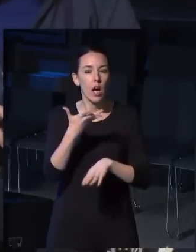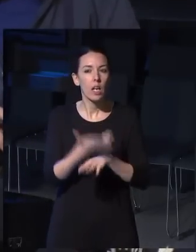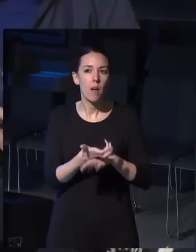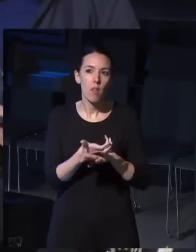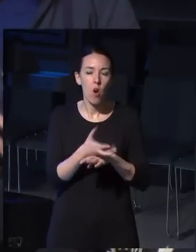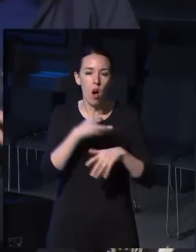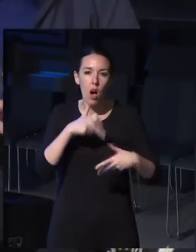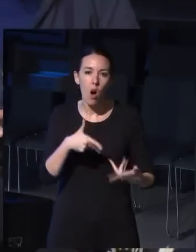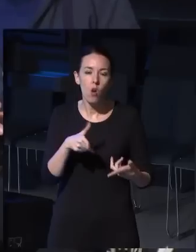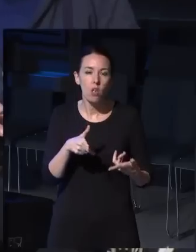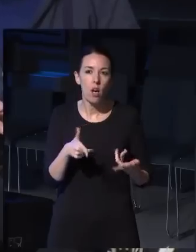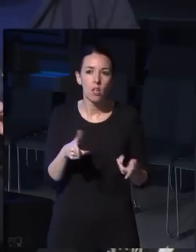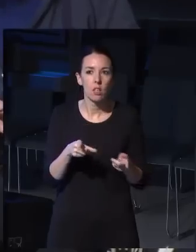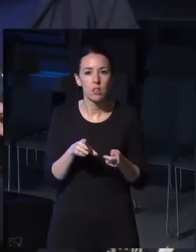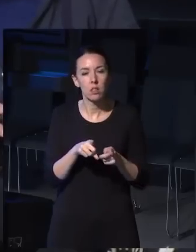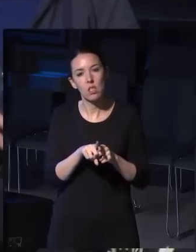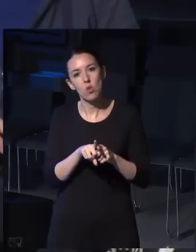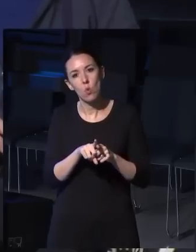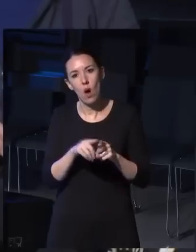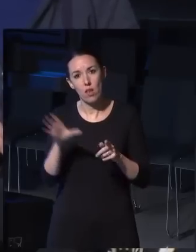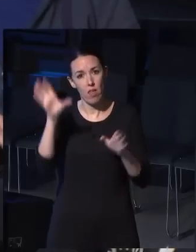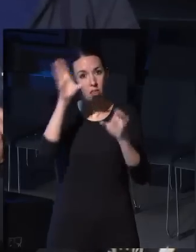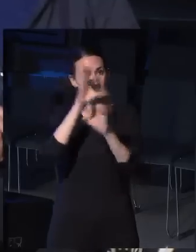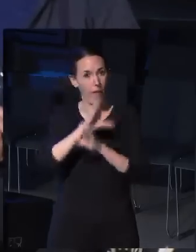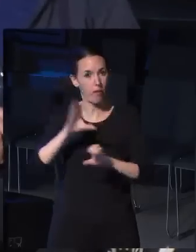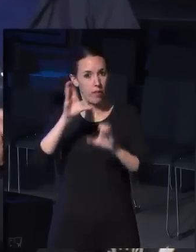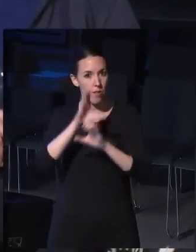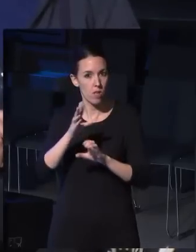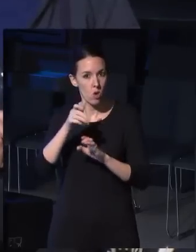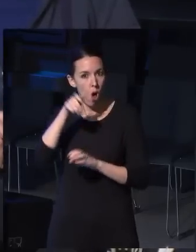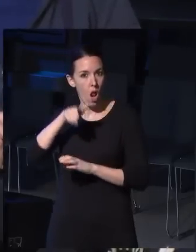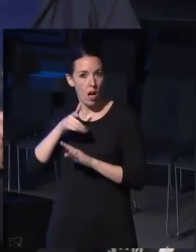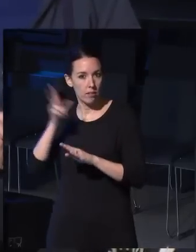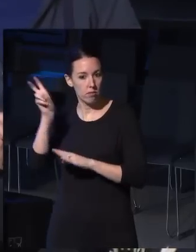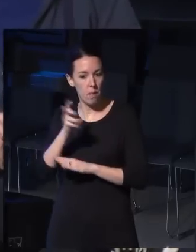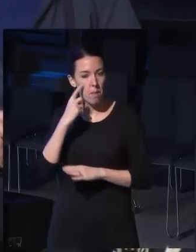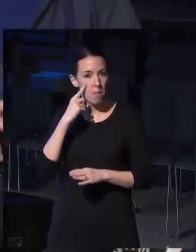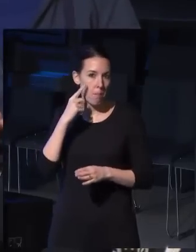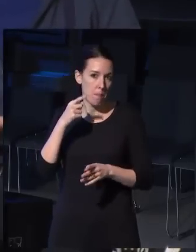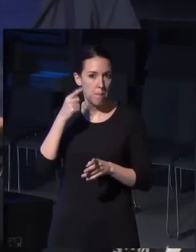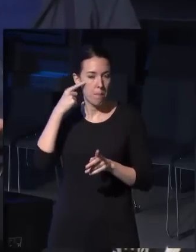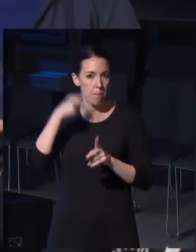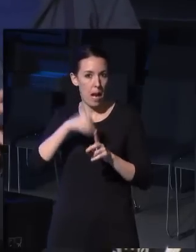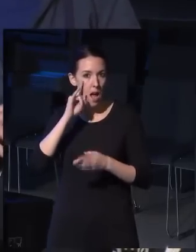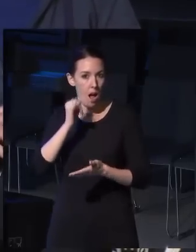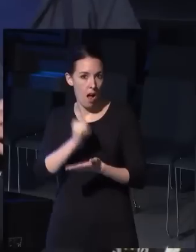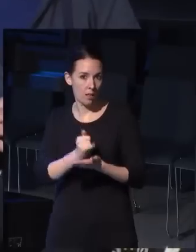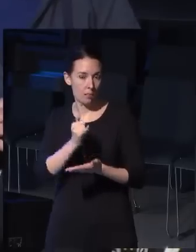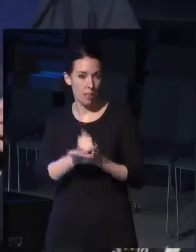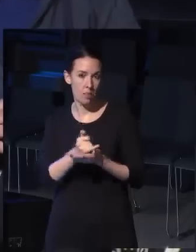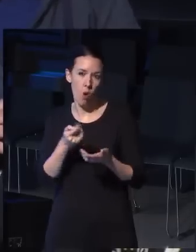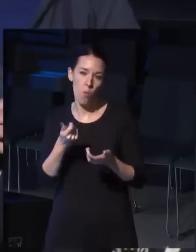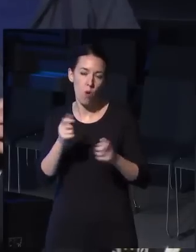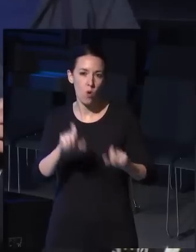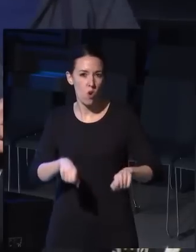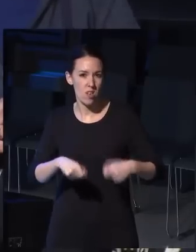Pues de sitio científico donde la gente va a experimentar un poco. Entonces... Pues es un poco antinatural,